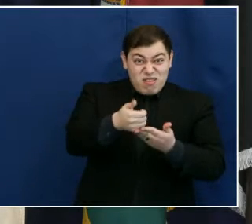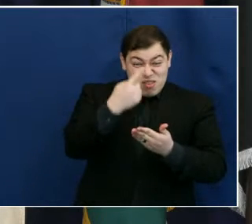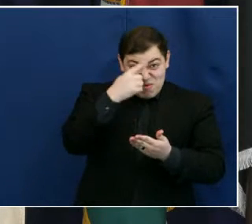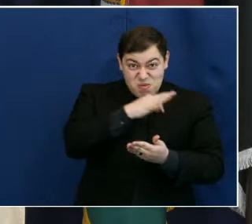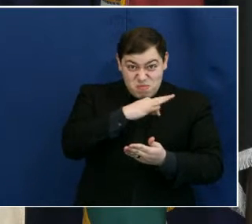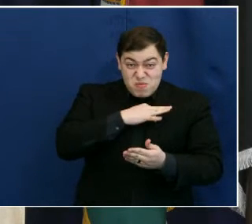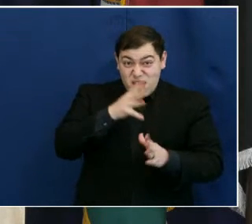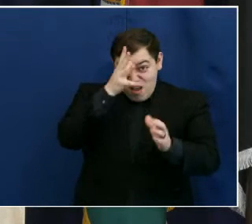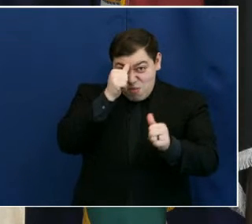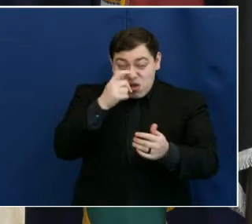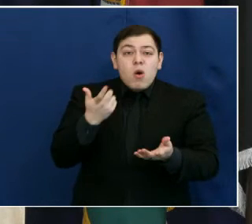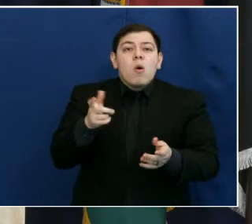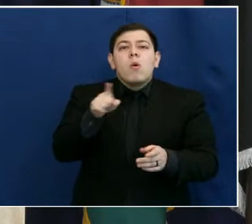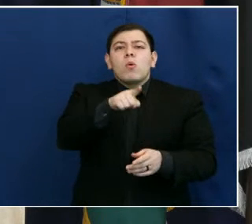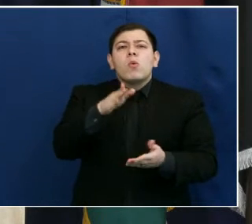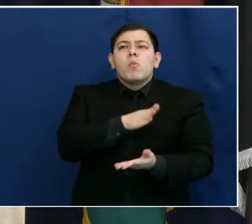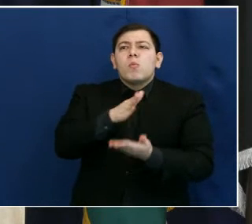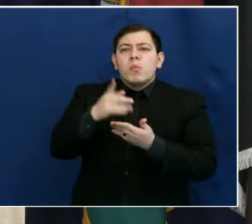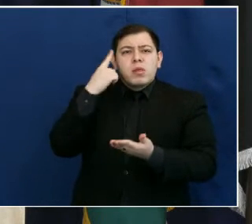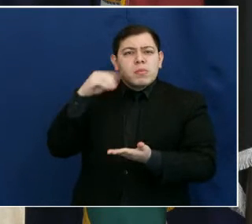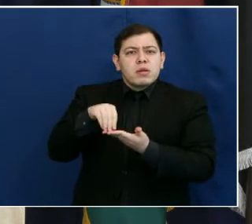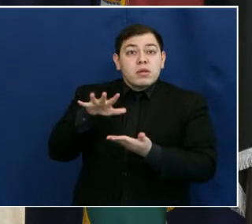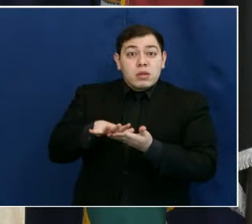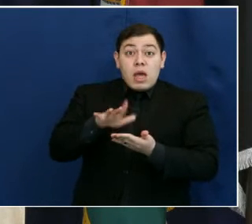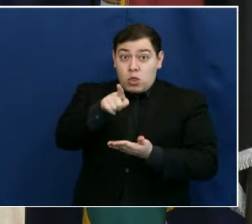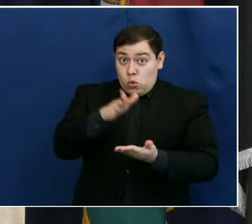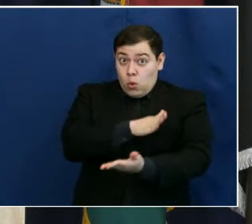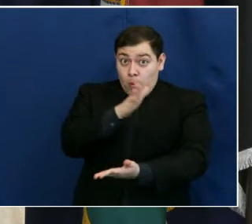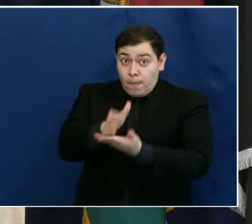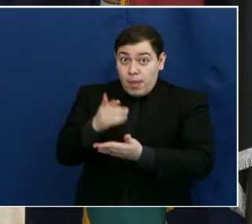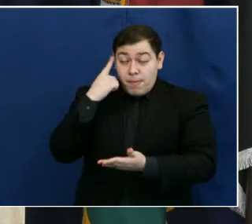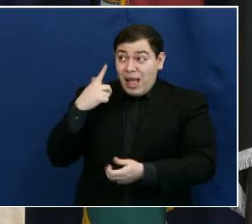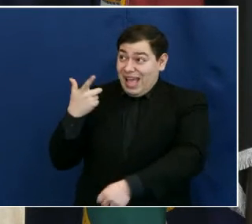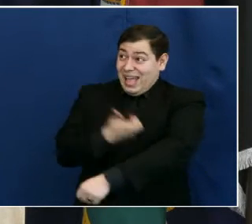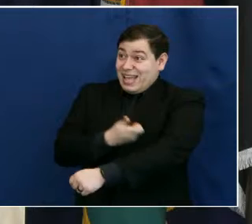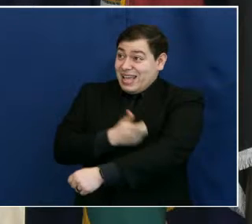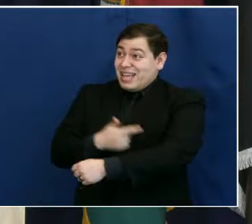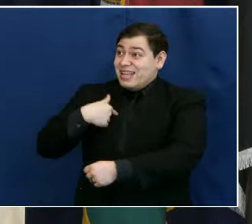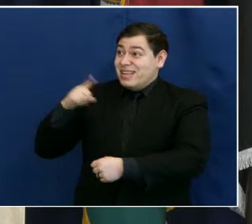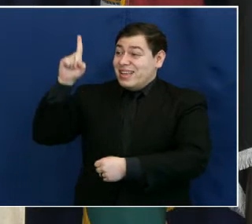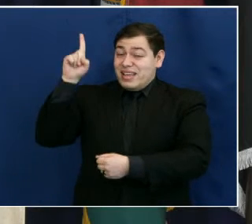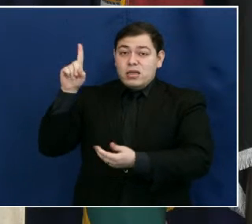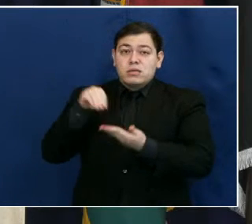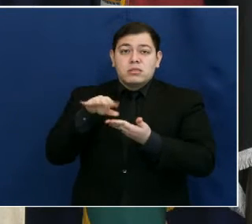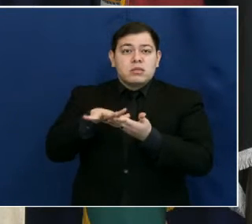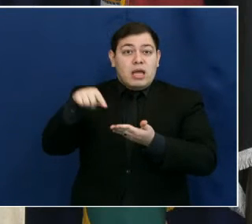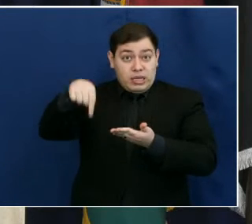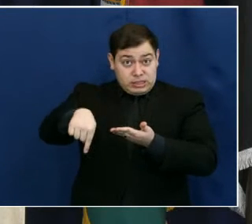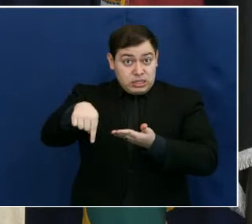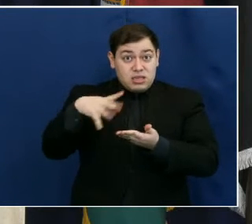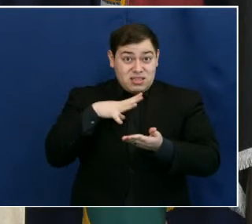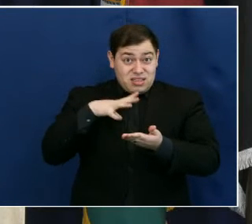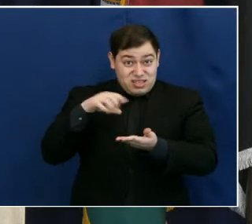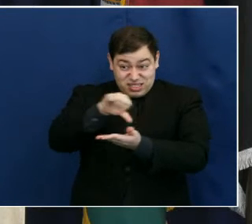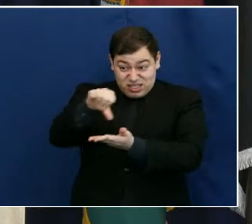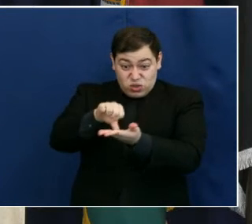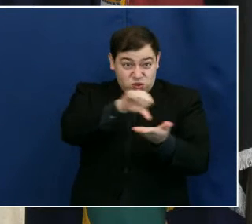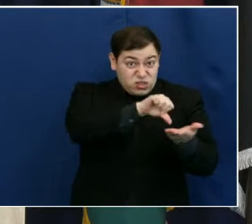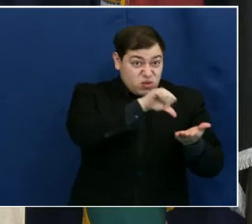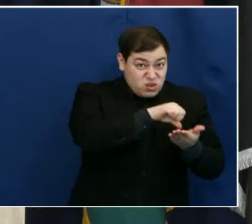de vacunación, no a las superestaciones, ya que sus vacunas se distribuirán a través del sistema